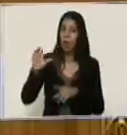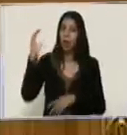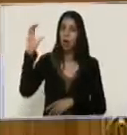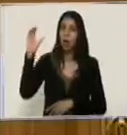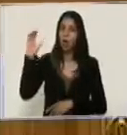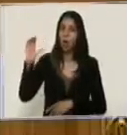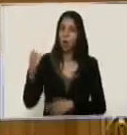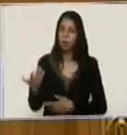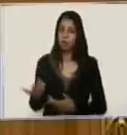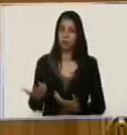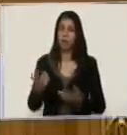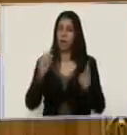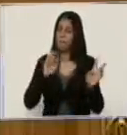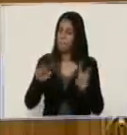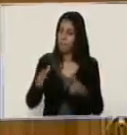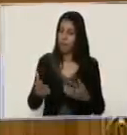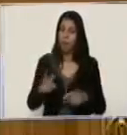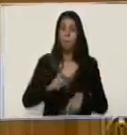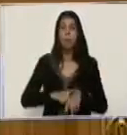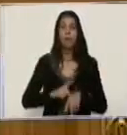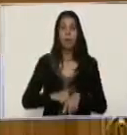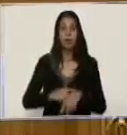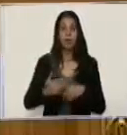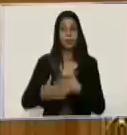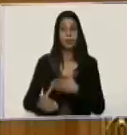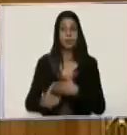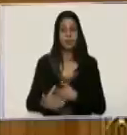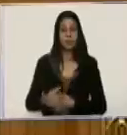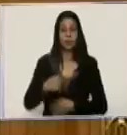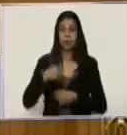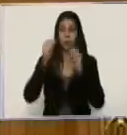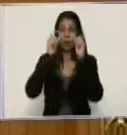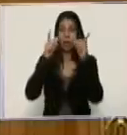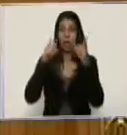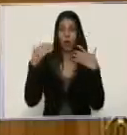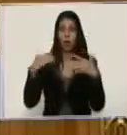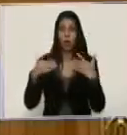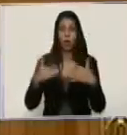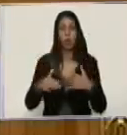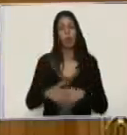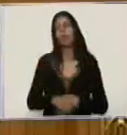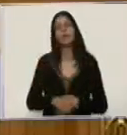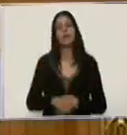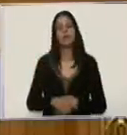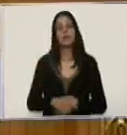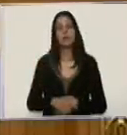que en ese punto, en ese momento yo me quedé anonadado de la cantidad